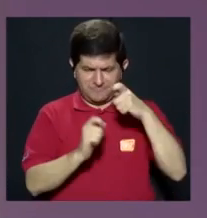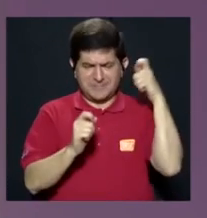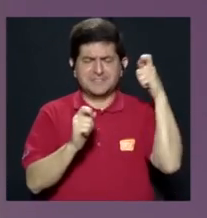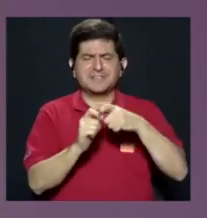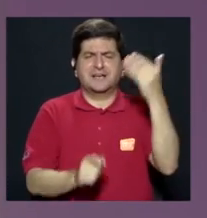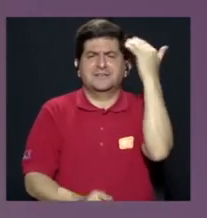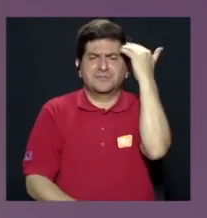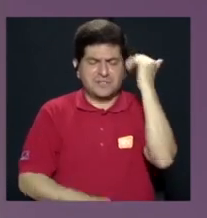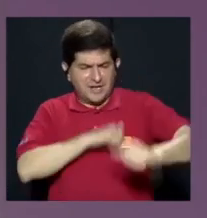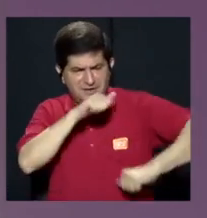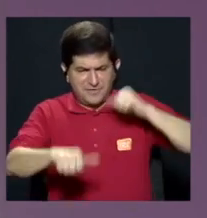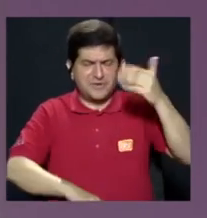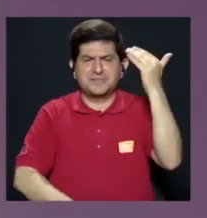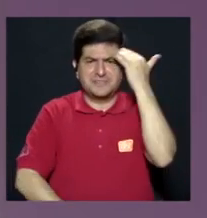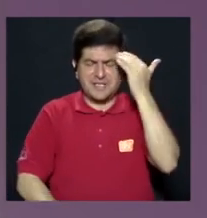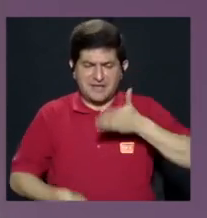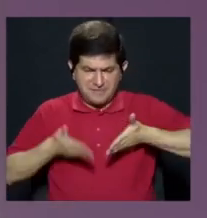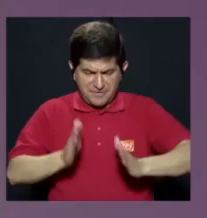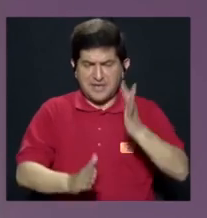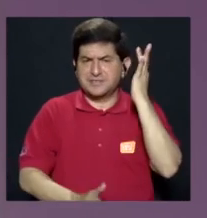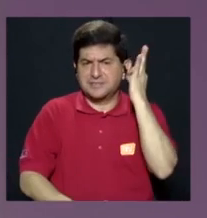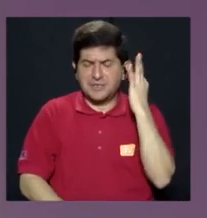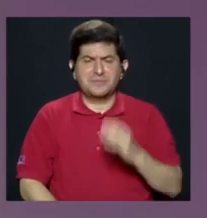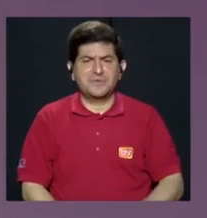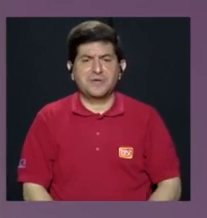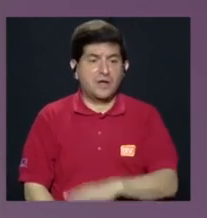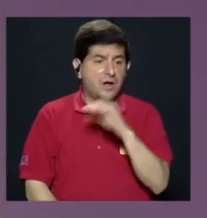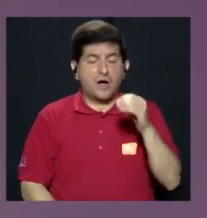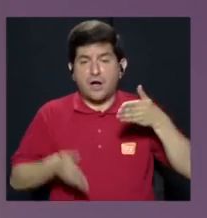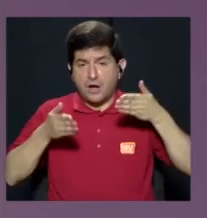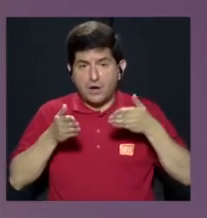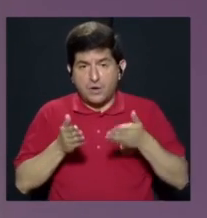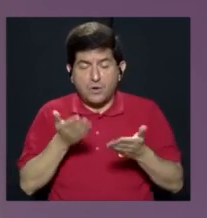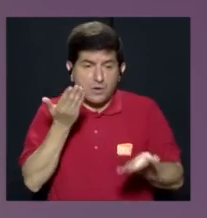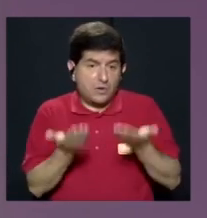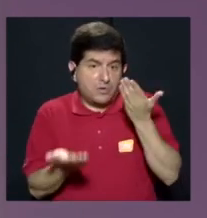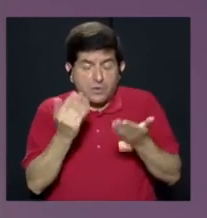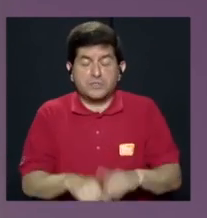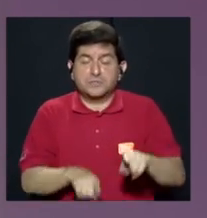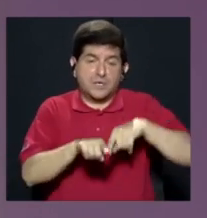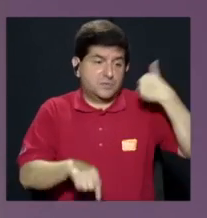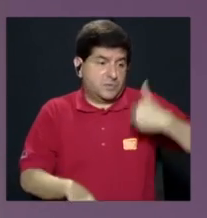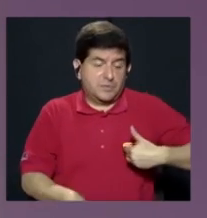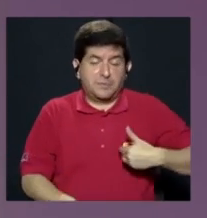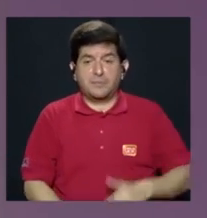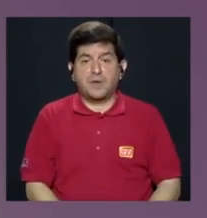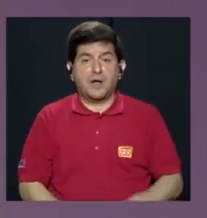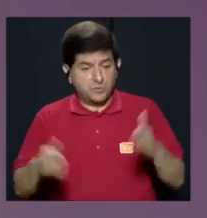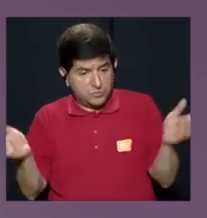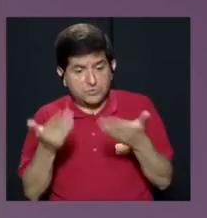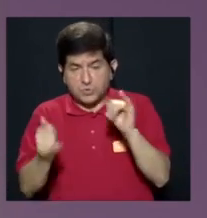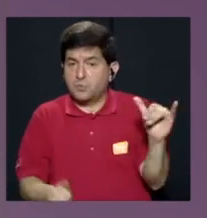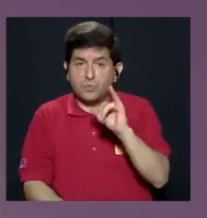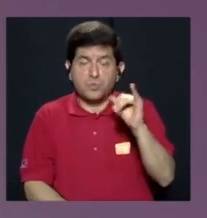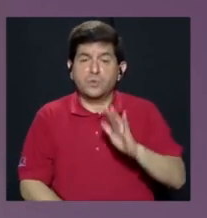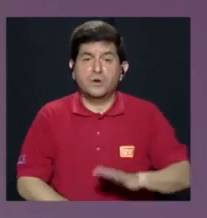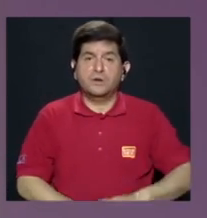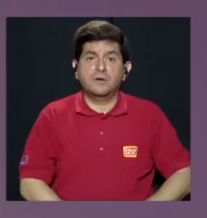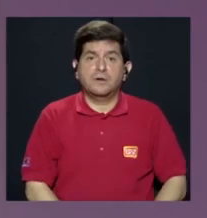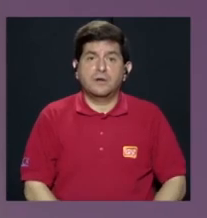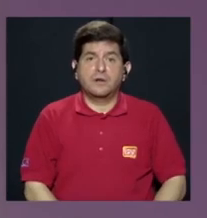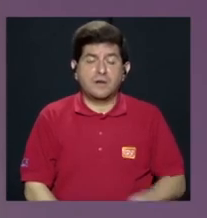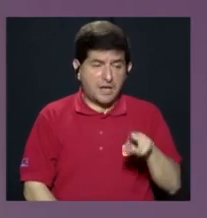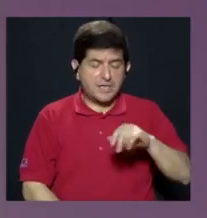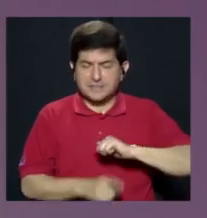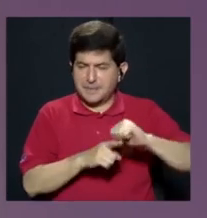que luché por saber si mi hija o tal vez, no sé, un hermano o algo para instarlos, ¿verdad? Pasó